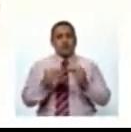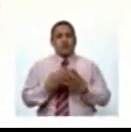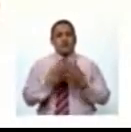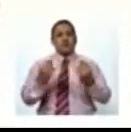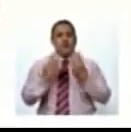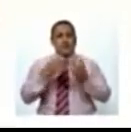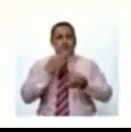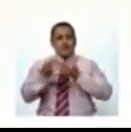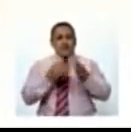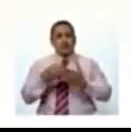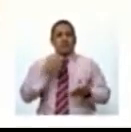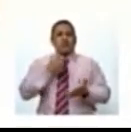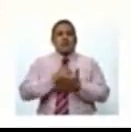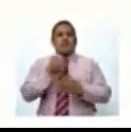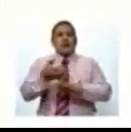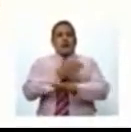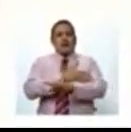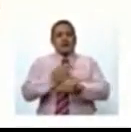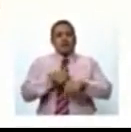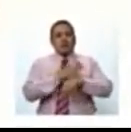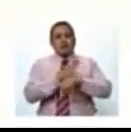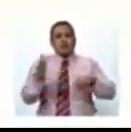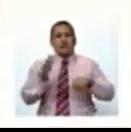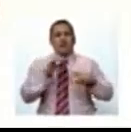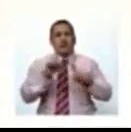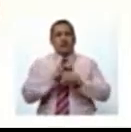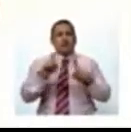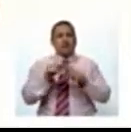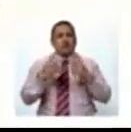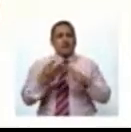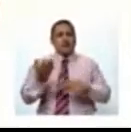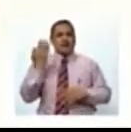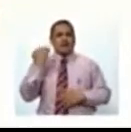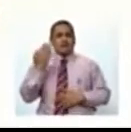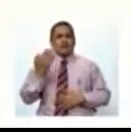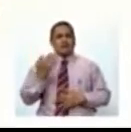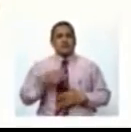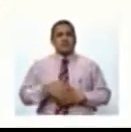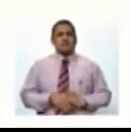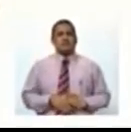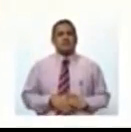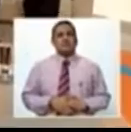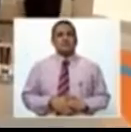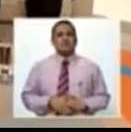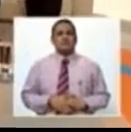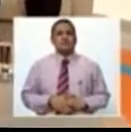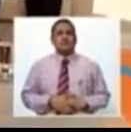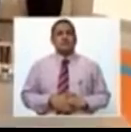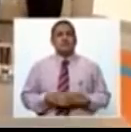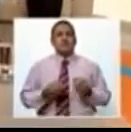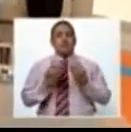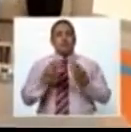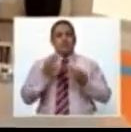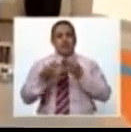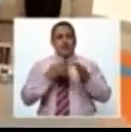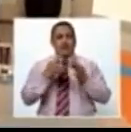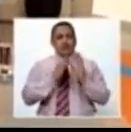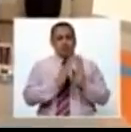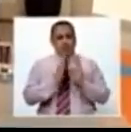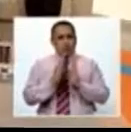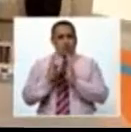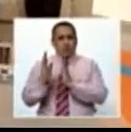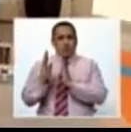de una reparación in natura, es un término que no existía antes. Ok, ¿no? Vamos a ir entonces poco a